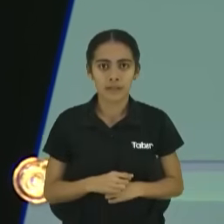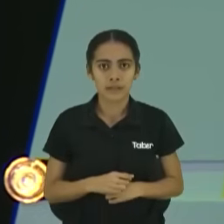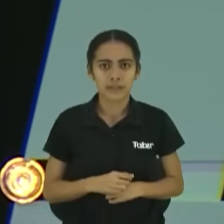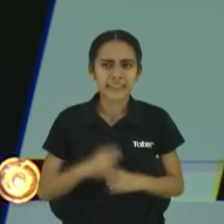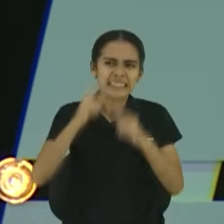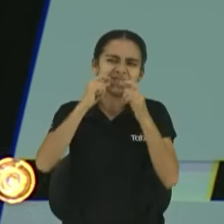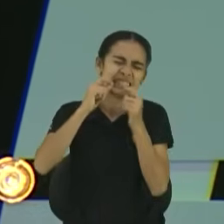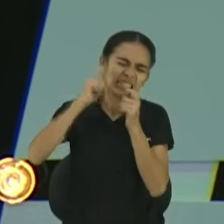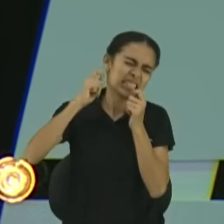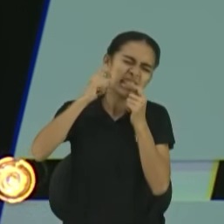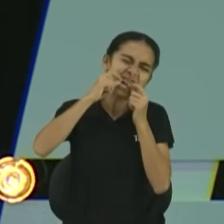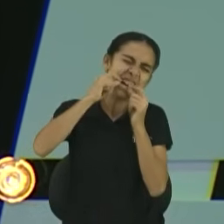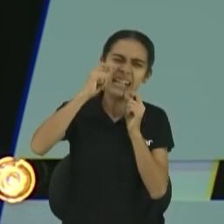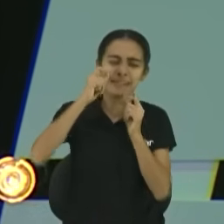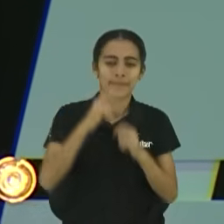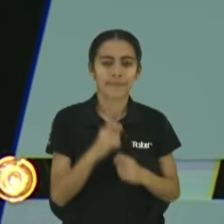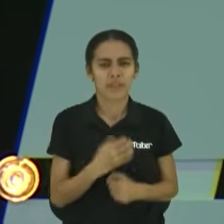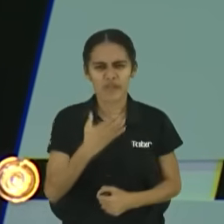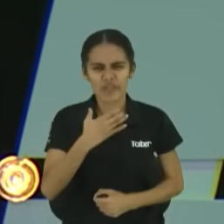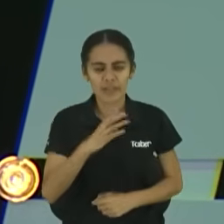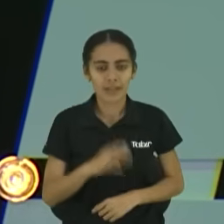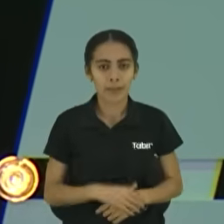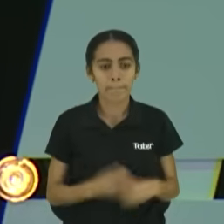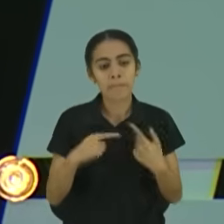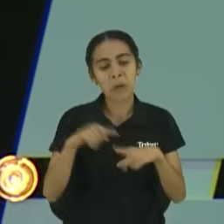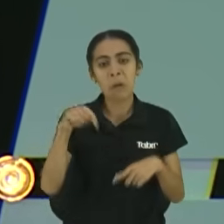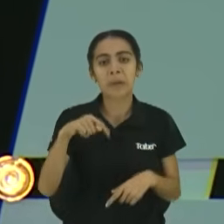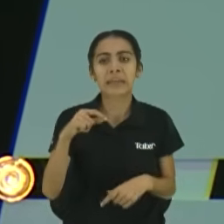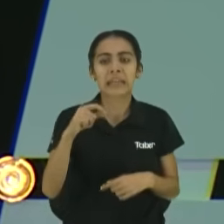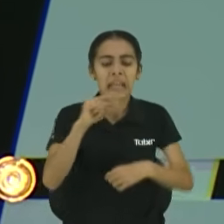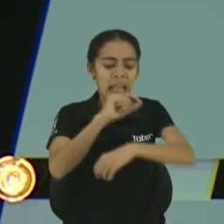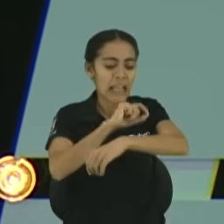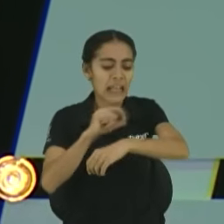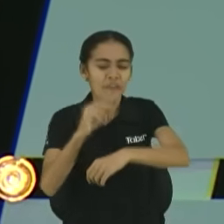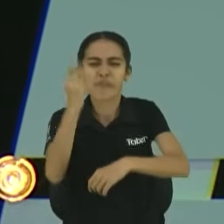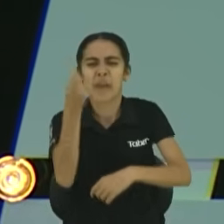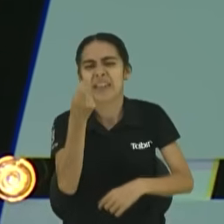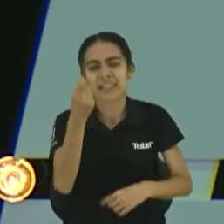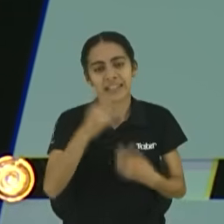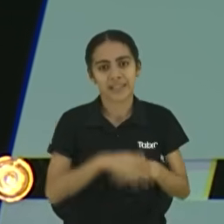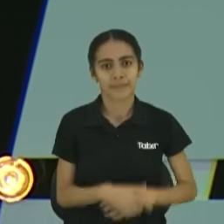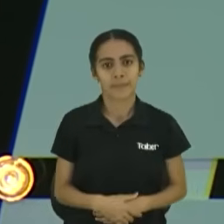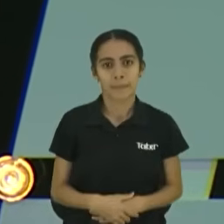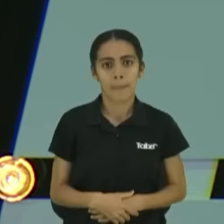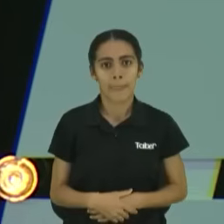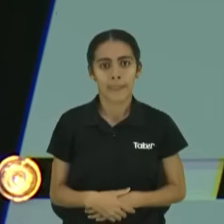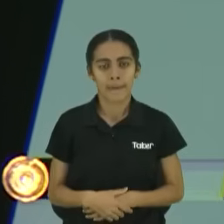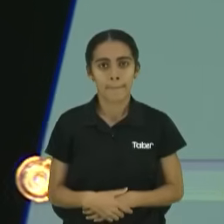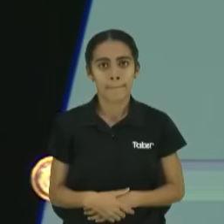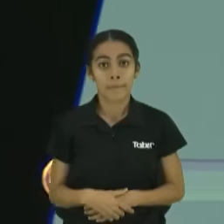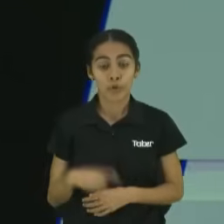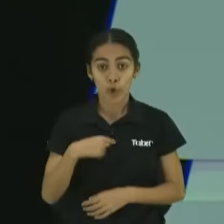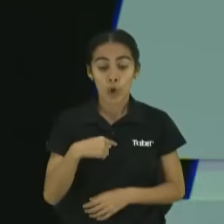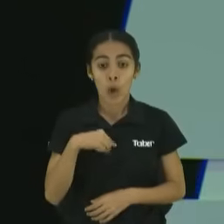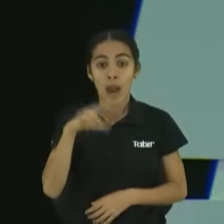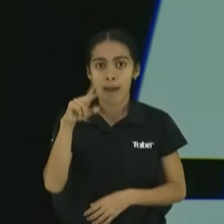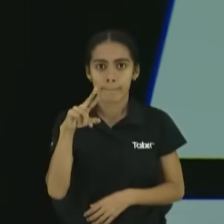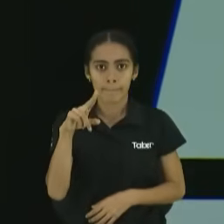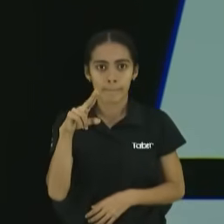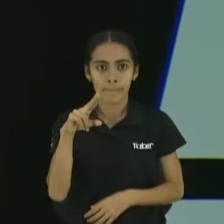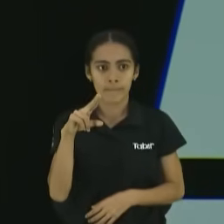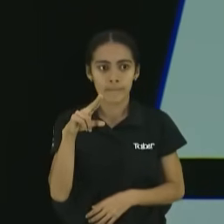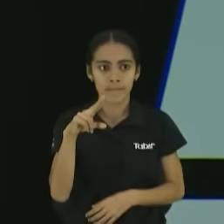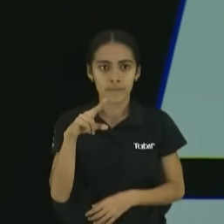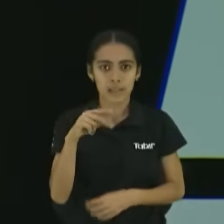tortura. Hoy todo lo hacen con rayo láser y todo es láser. Y yo tengo un amigo que le saca las muelas así como le saca el